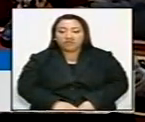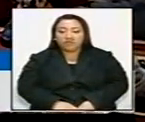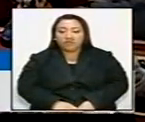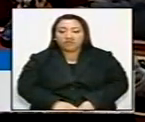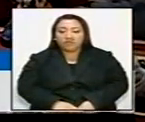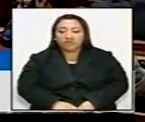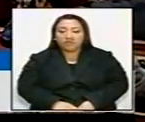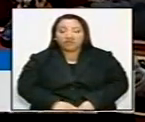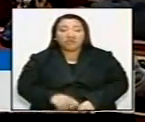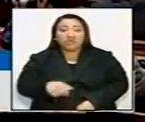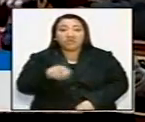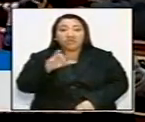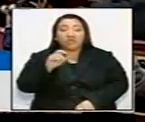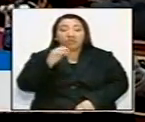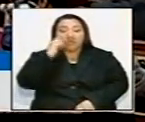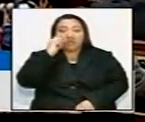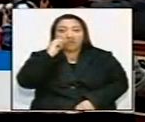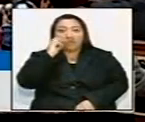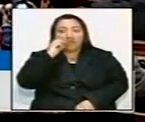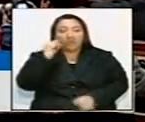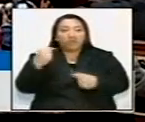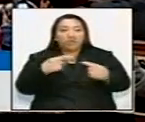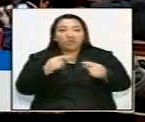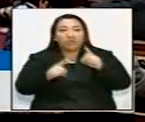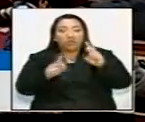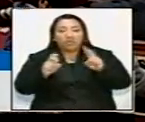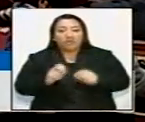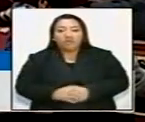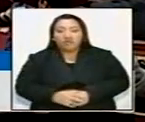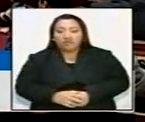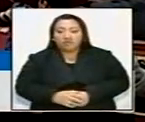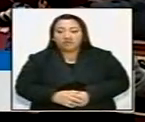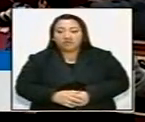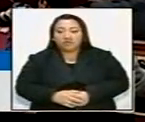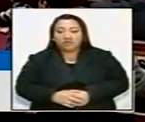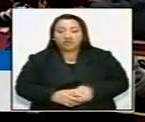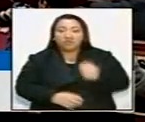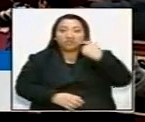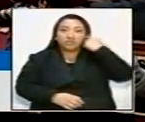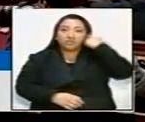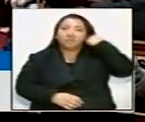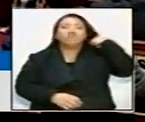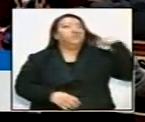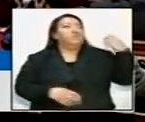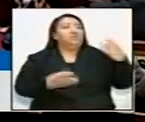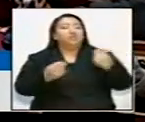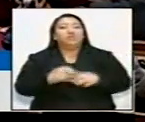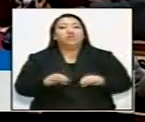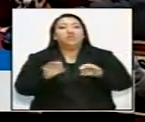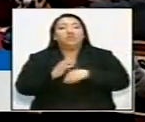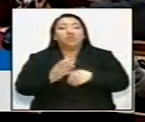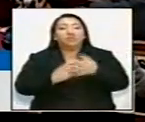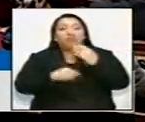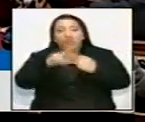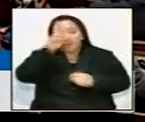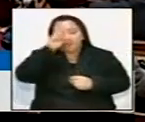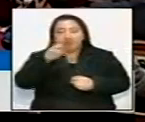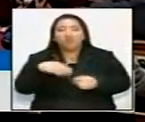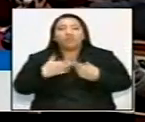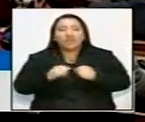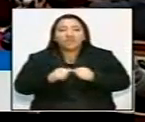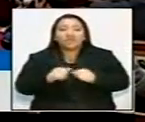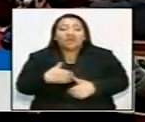Este foro de competitividad es uno de los temas fundamentales que el Perú